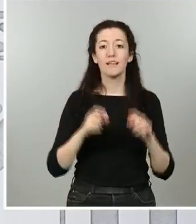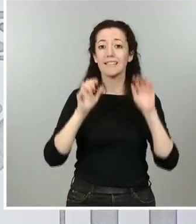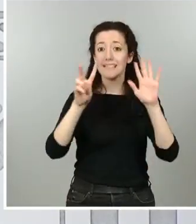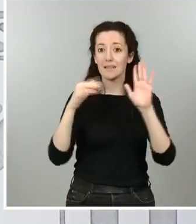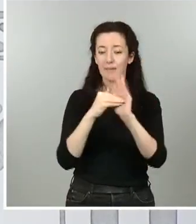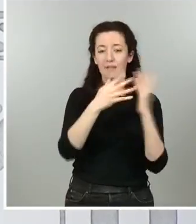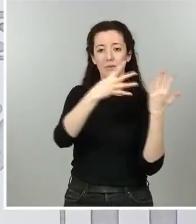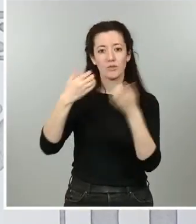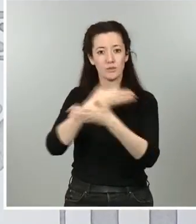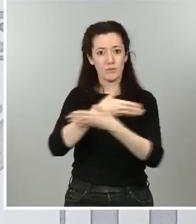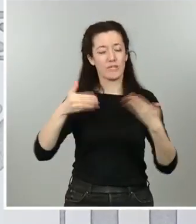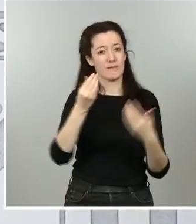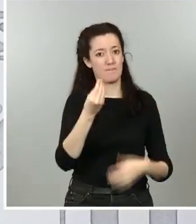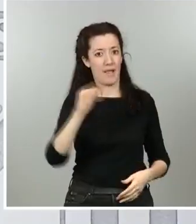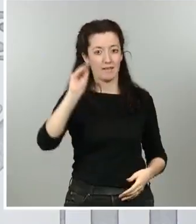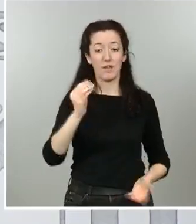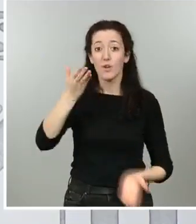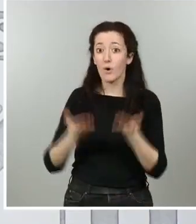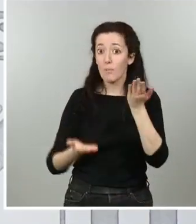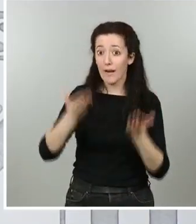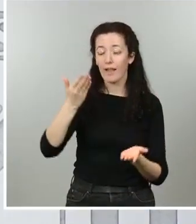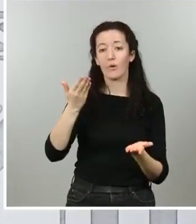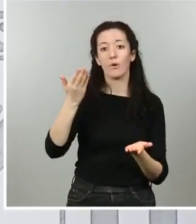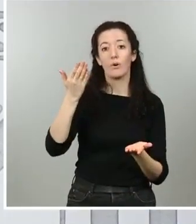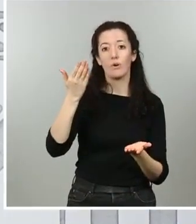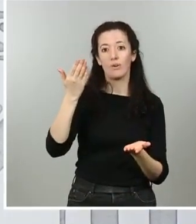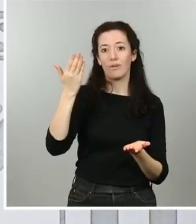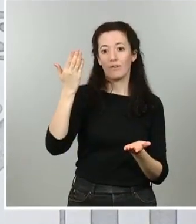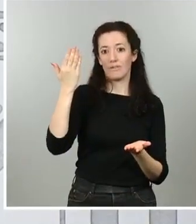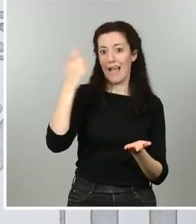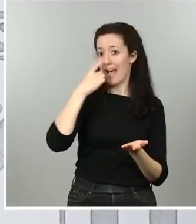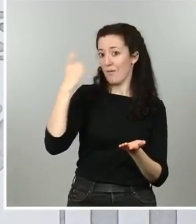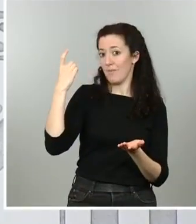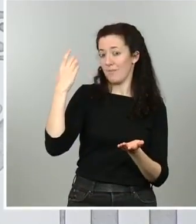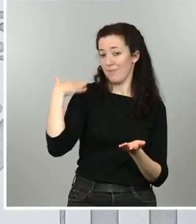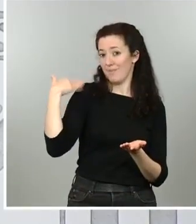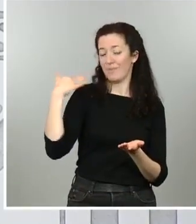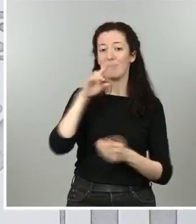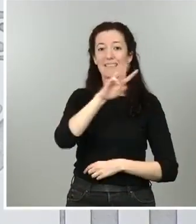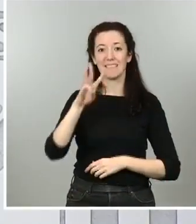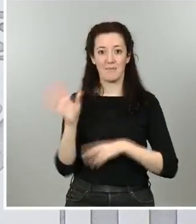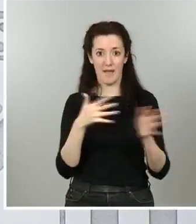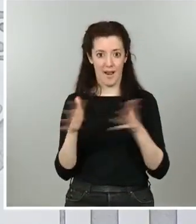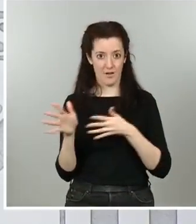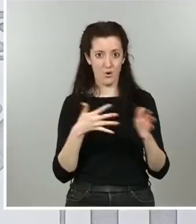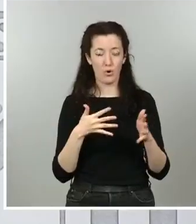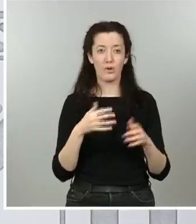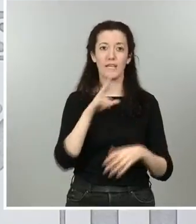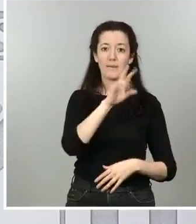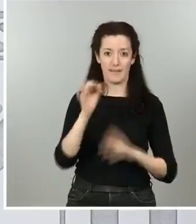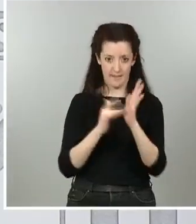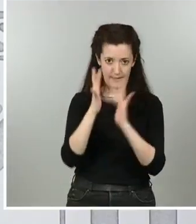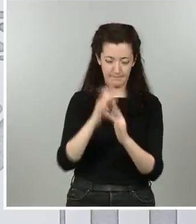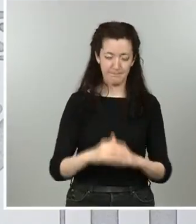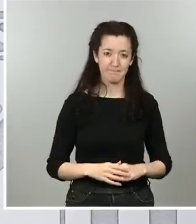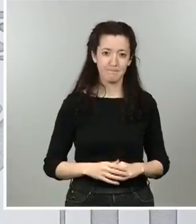más que los ejecutivos autonómicos recibieron el pasado 23 de marzo y el 20 de abril. Es la primera